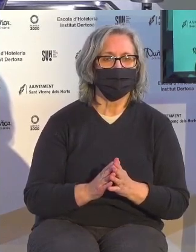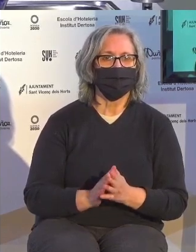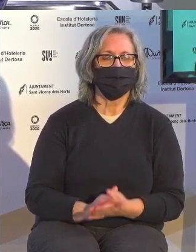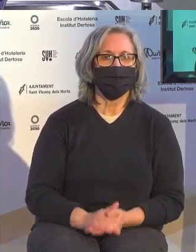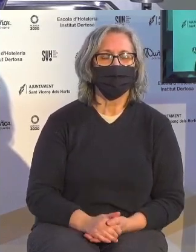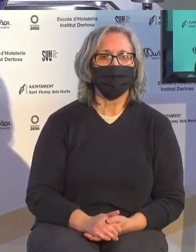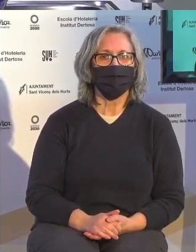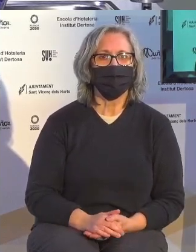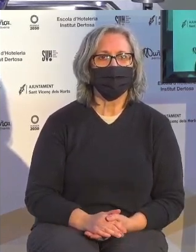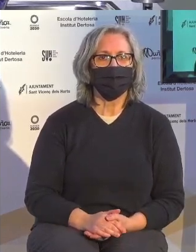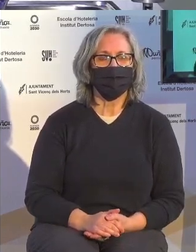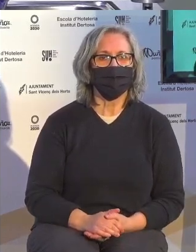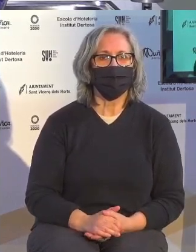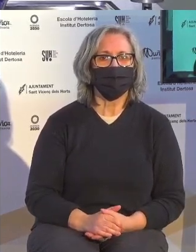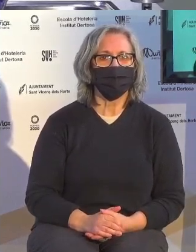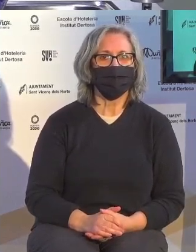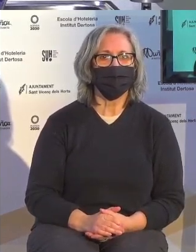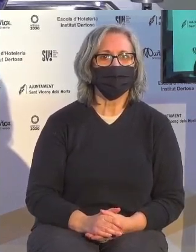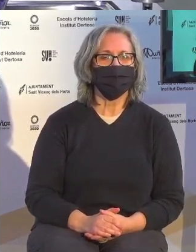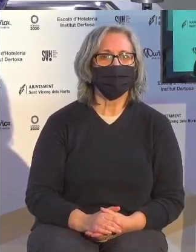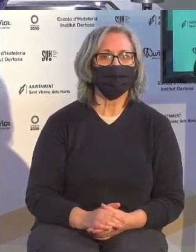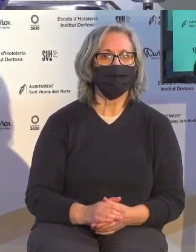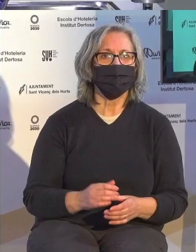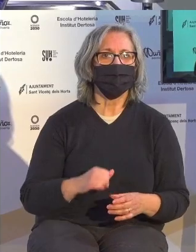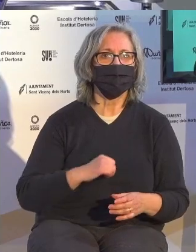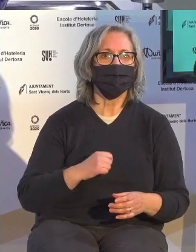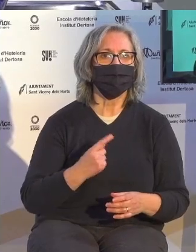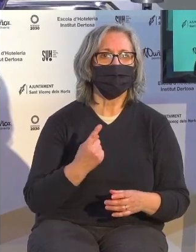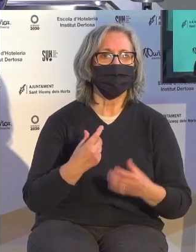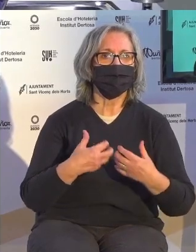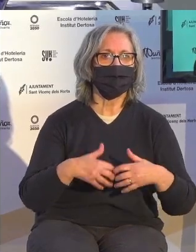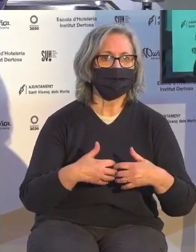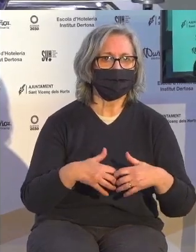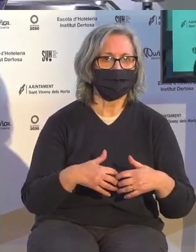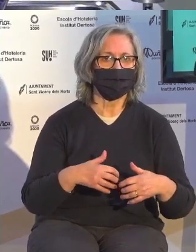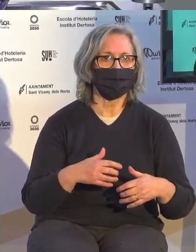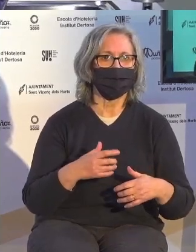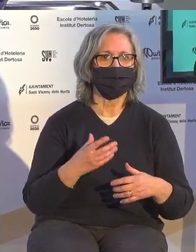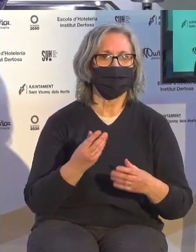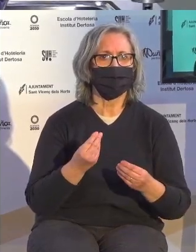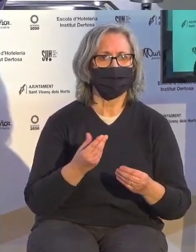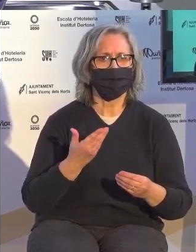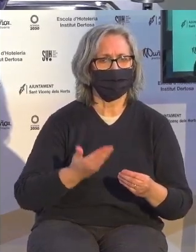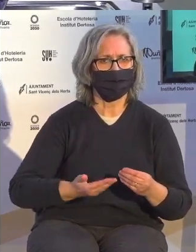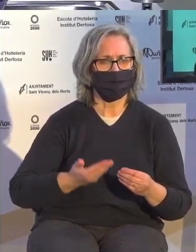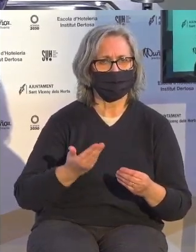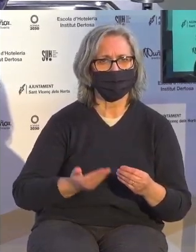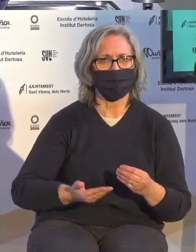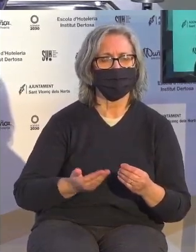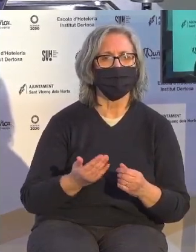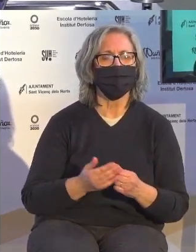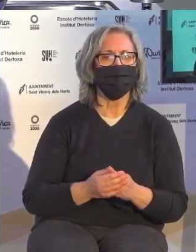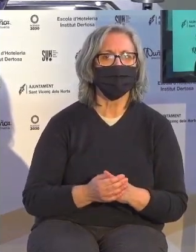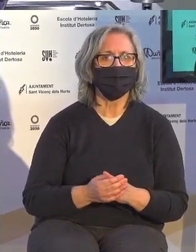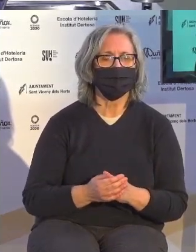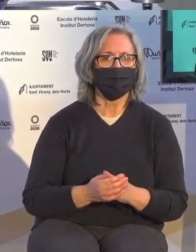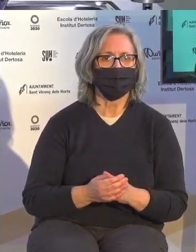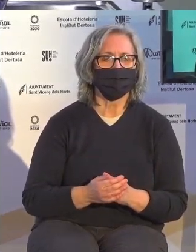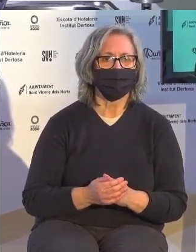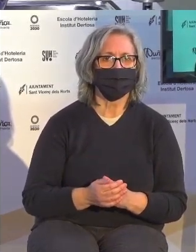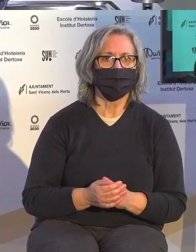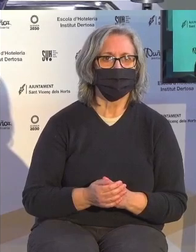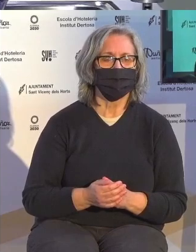es muy feliz y tiene una máquina muy muy cara muy importante yo utilizo un tocadiscos bien